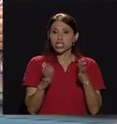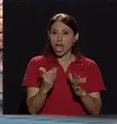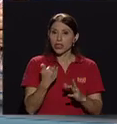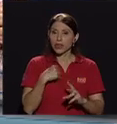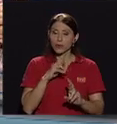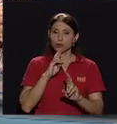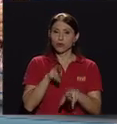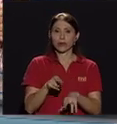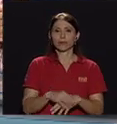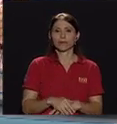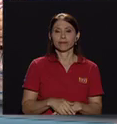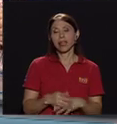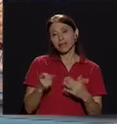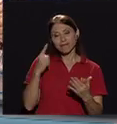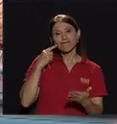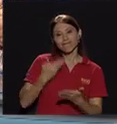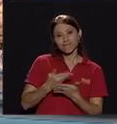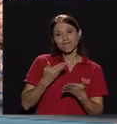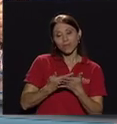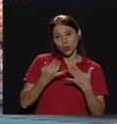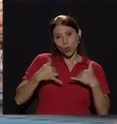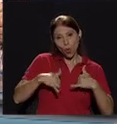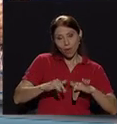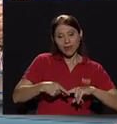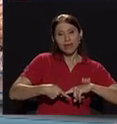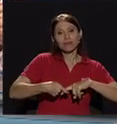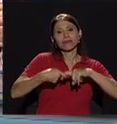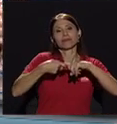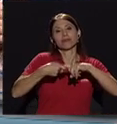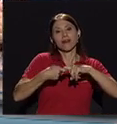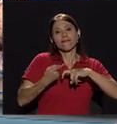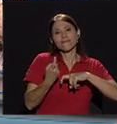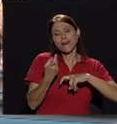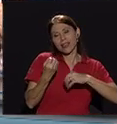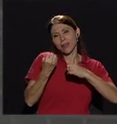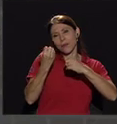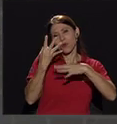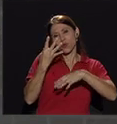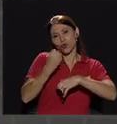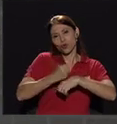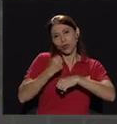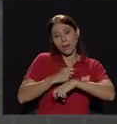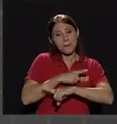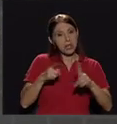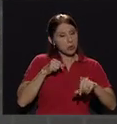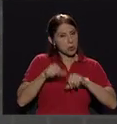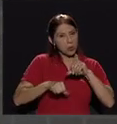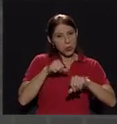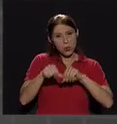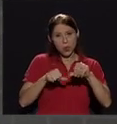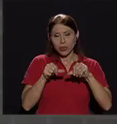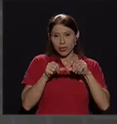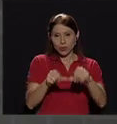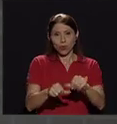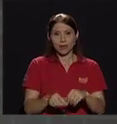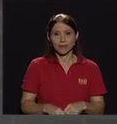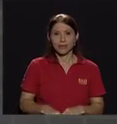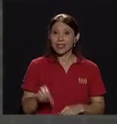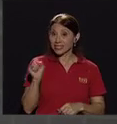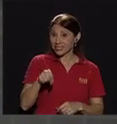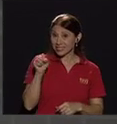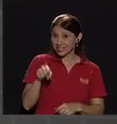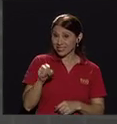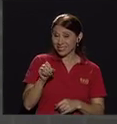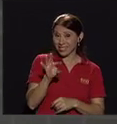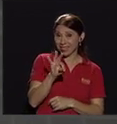los tenemos. Eso evidencia que todavía hace falta muchísimo camino que recorrer, pero que la lucha continúa. Sí, que fue uno de los